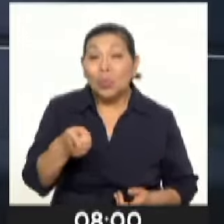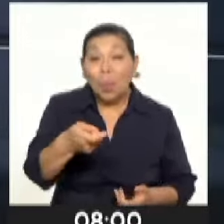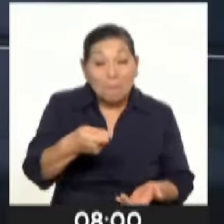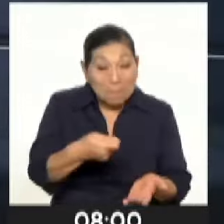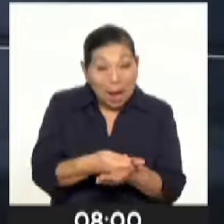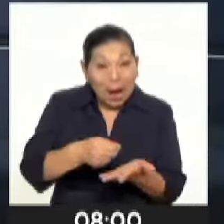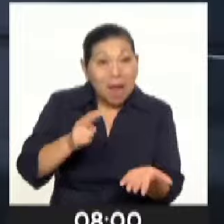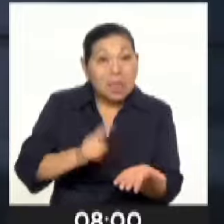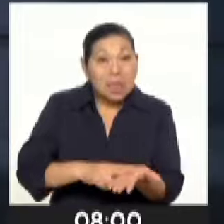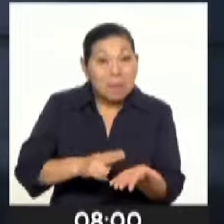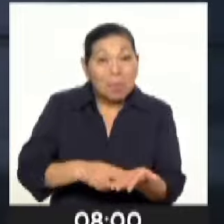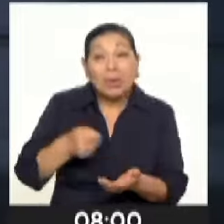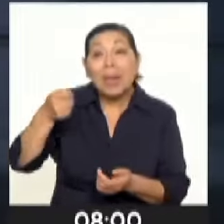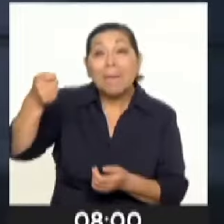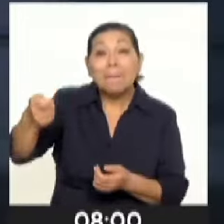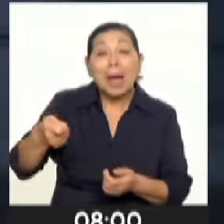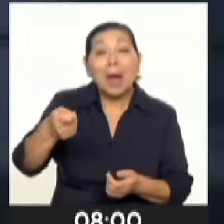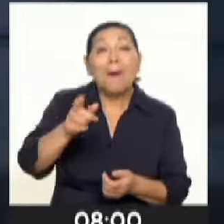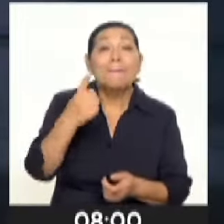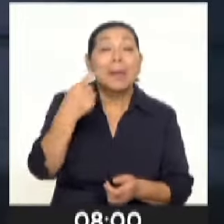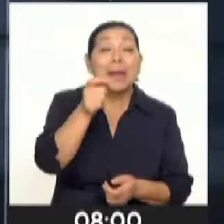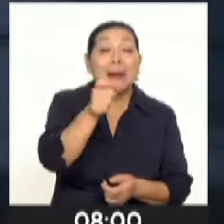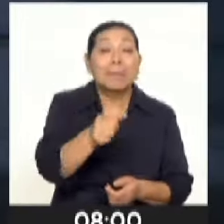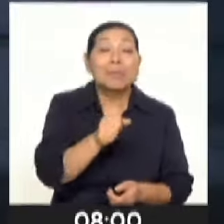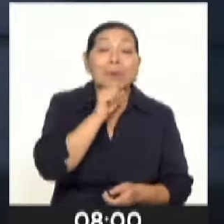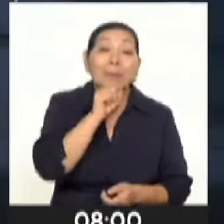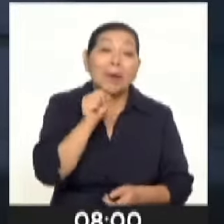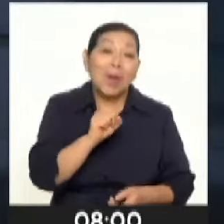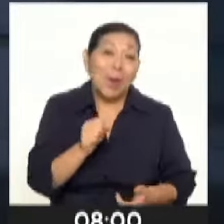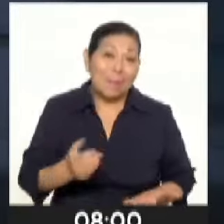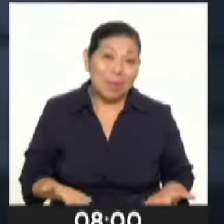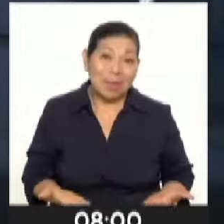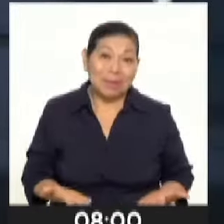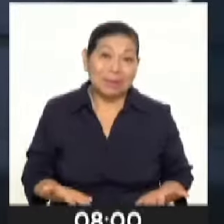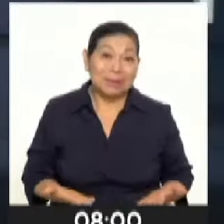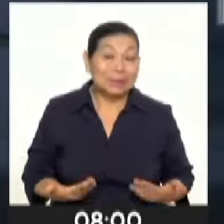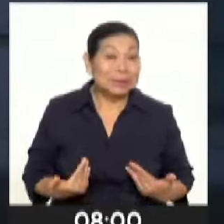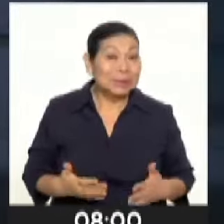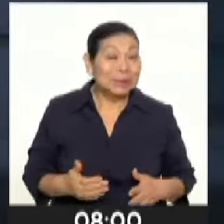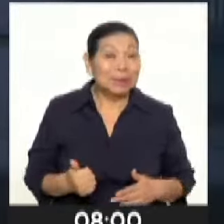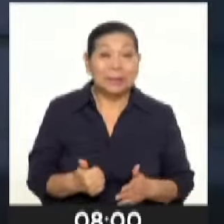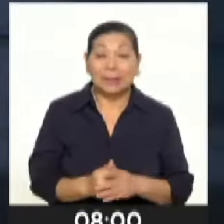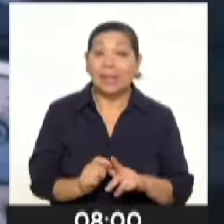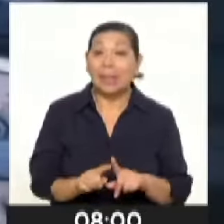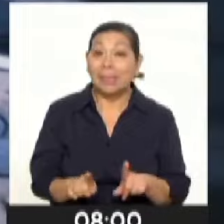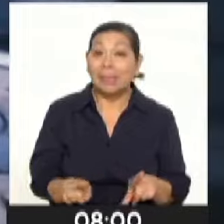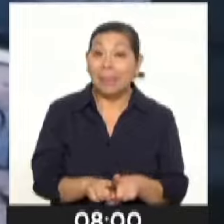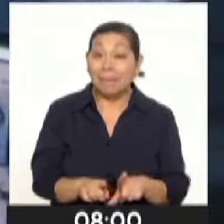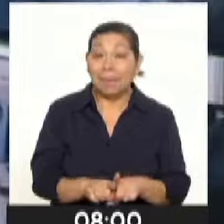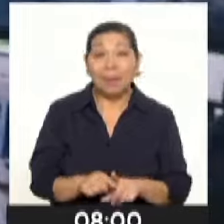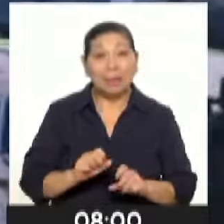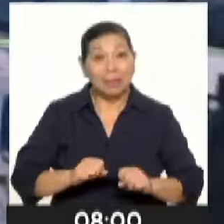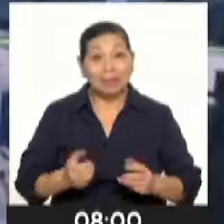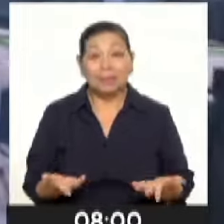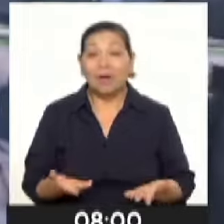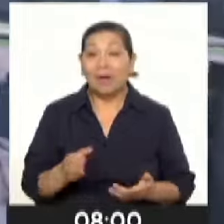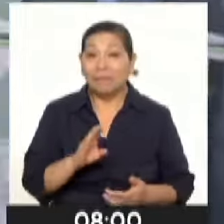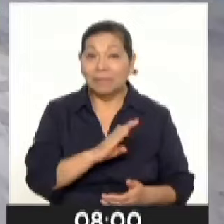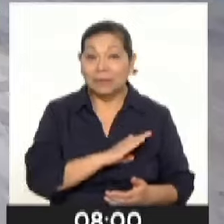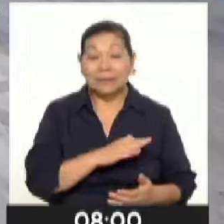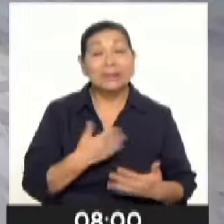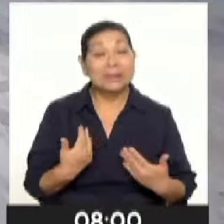impuestos, pagar, terminar, completar esa pensión para los jubilados. Entonces, un retiro de la ANP sería también un poco crítico para las arcas fiscales,